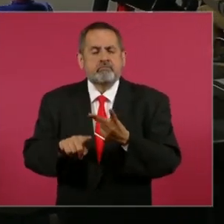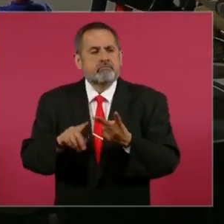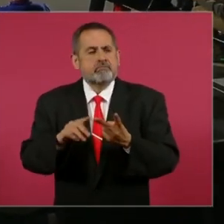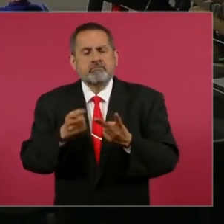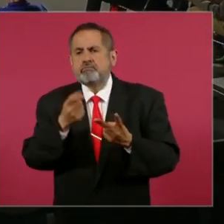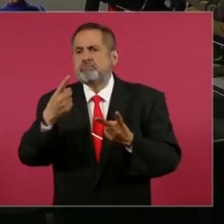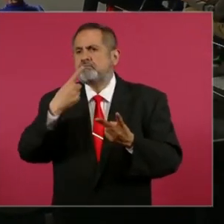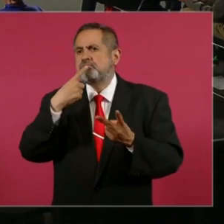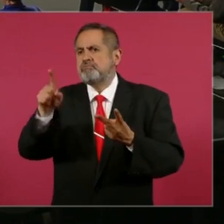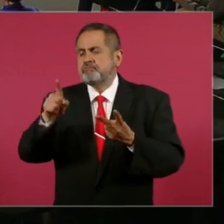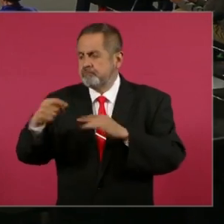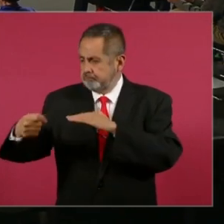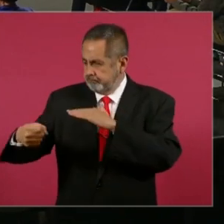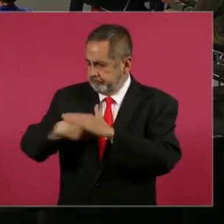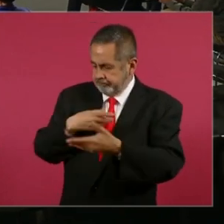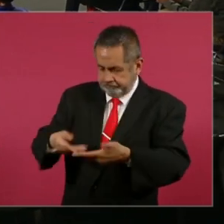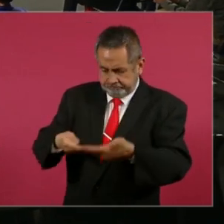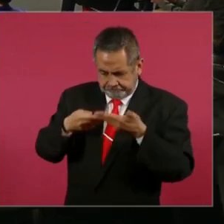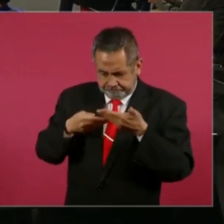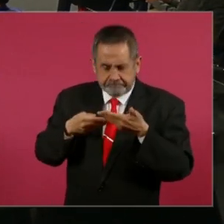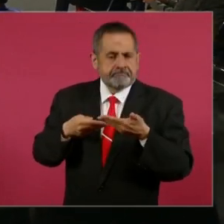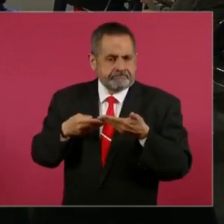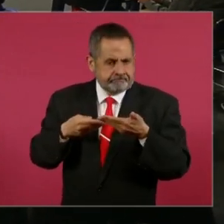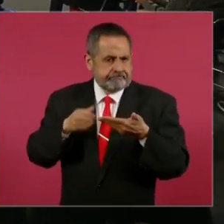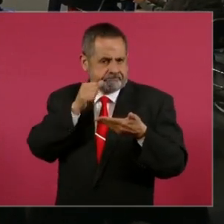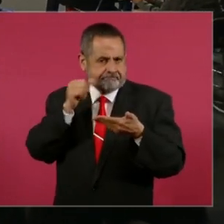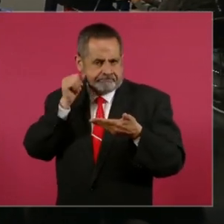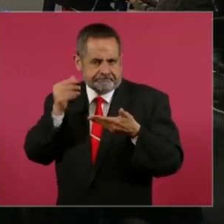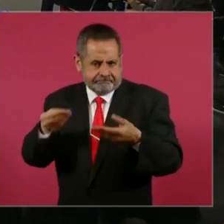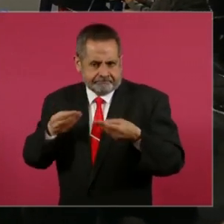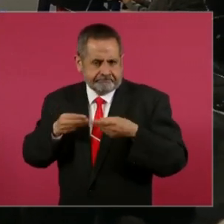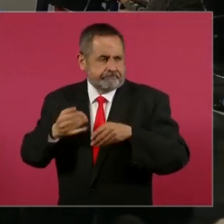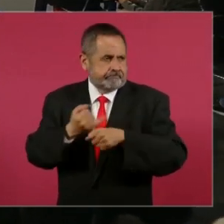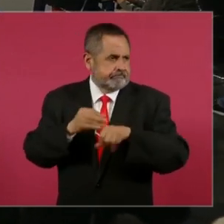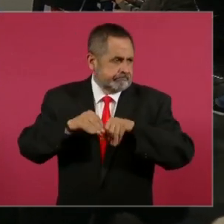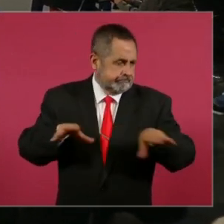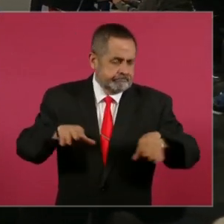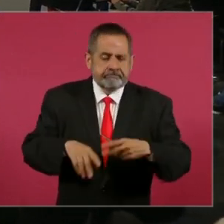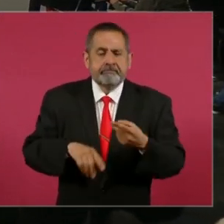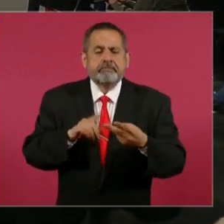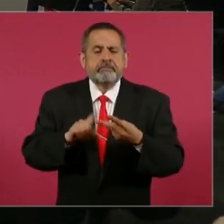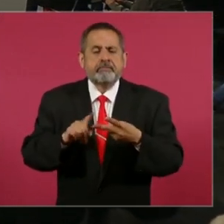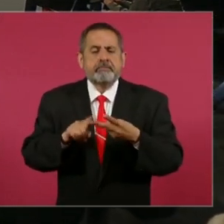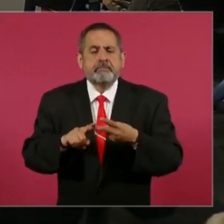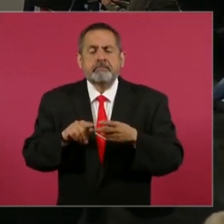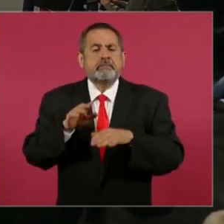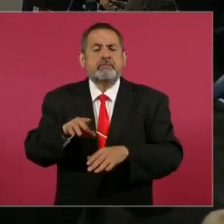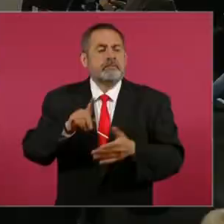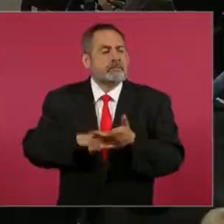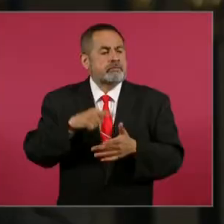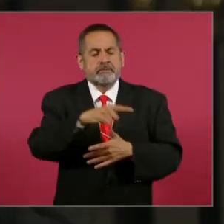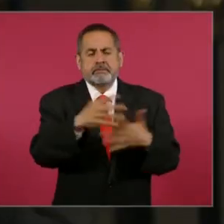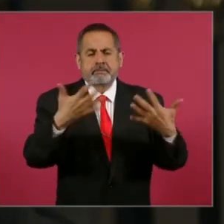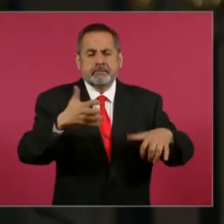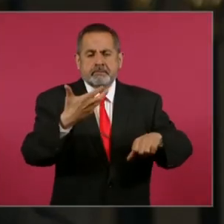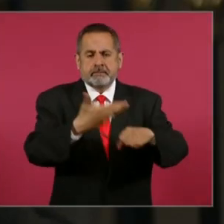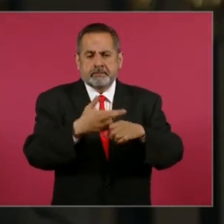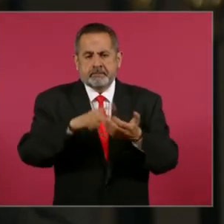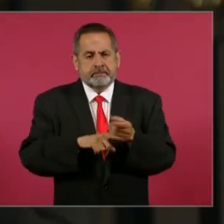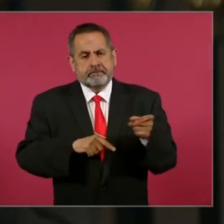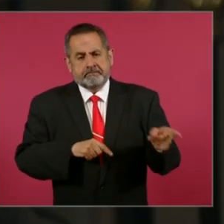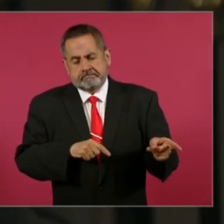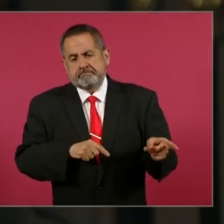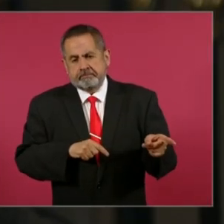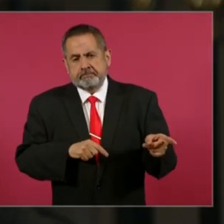denuncia que recibimos en nuestro noticiero. Ayer, de hecho, la publicamos. Es una denuncia de un empresario que,